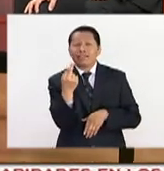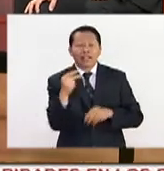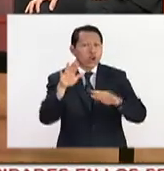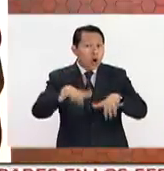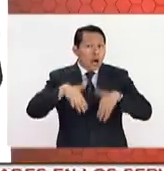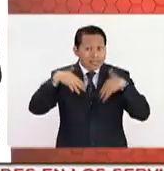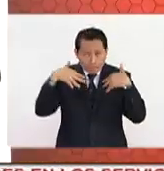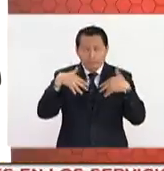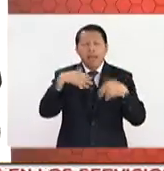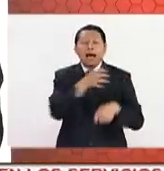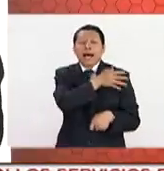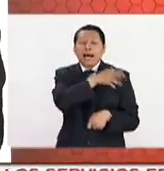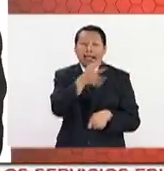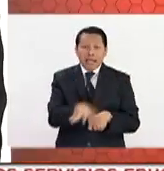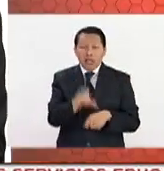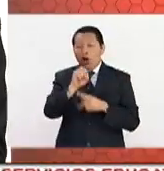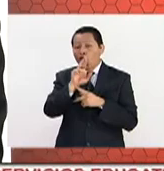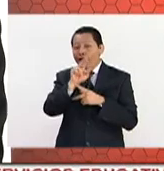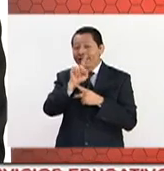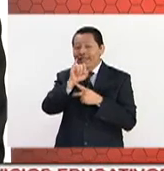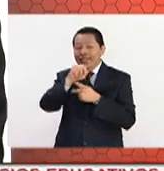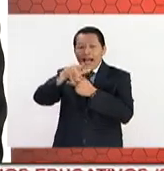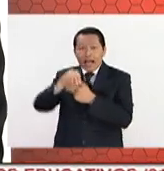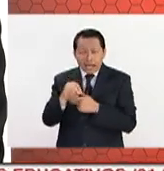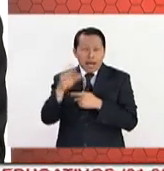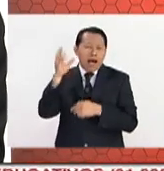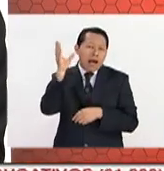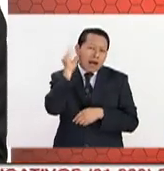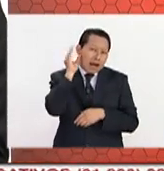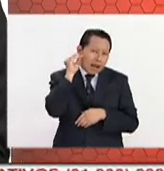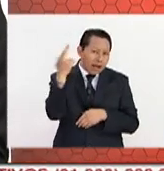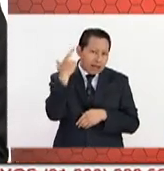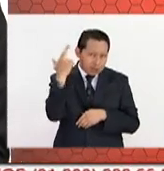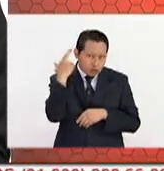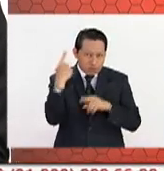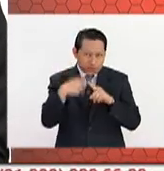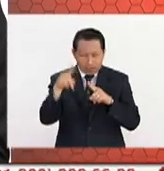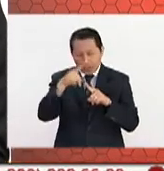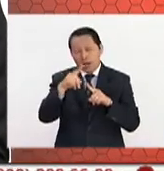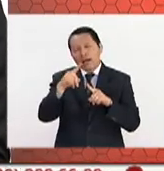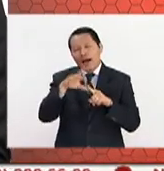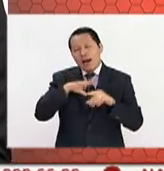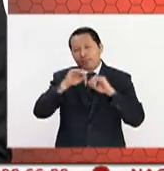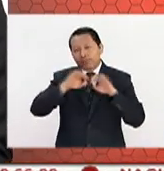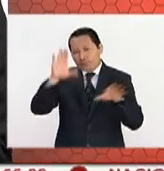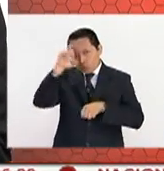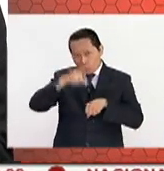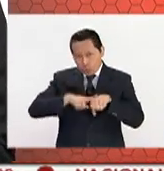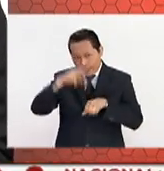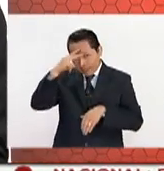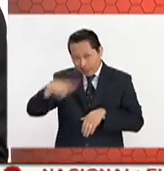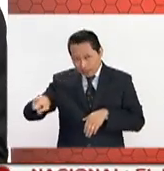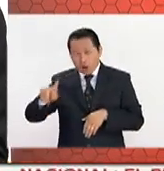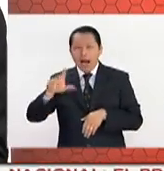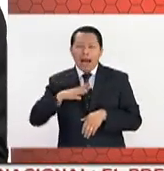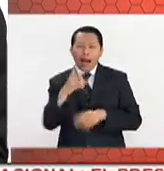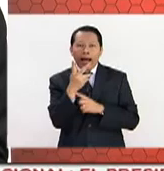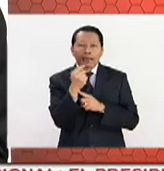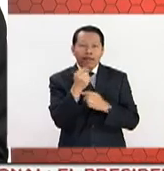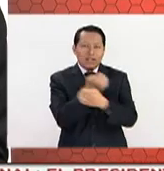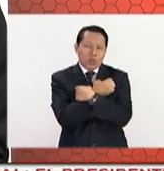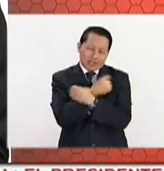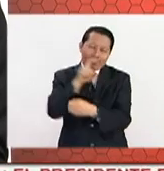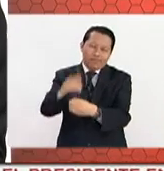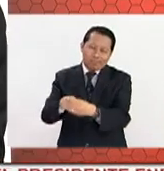Asamblea General Ordinaria de la Red de Radiodifusoras y Televisoras Educativas y Culturales de México, de la que Televisión Educativa